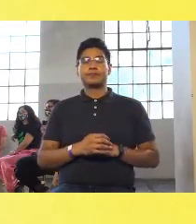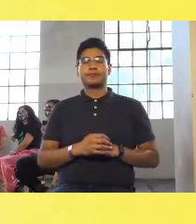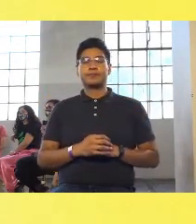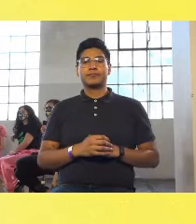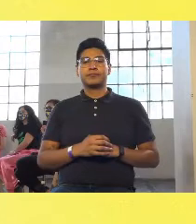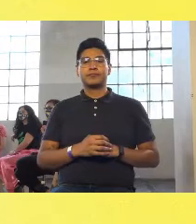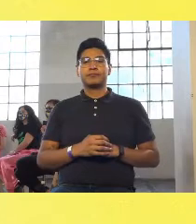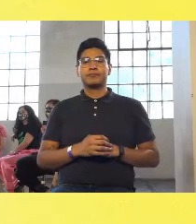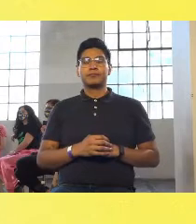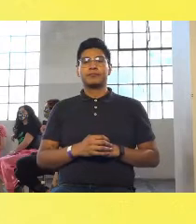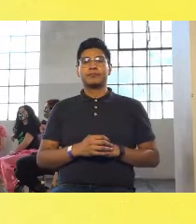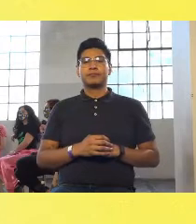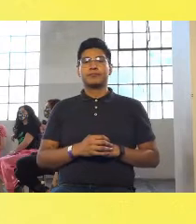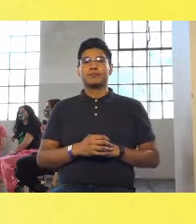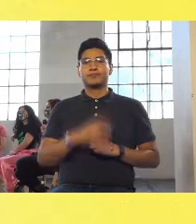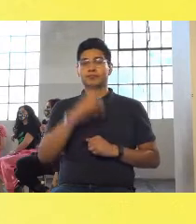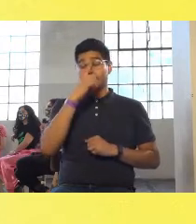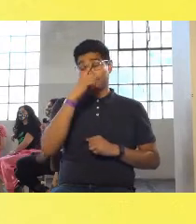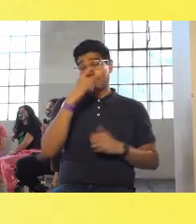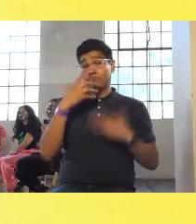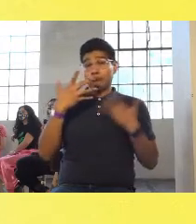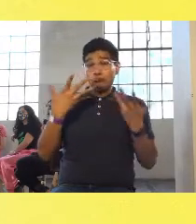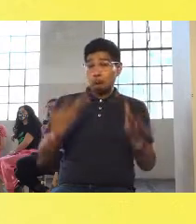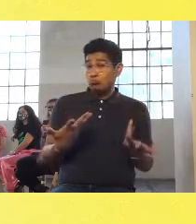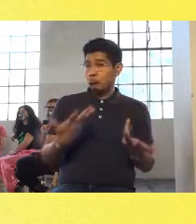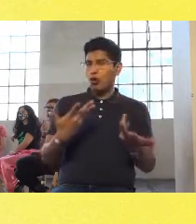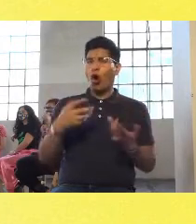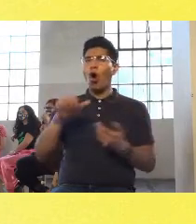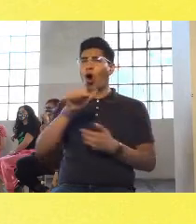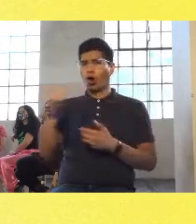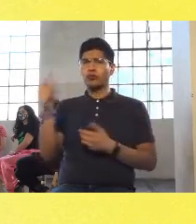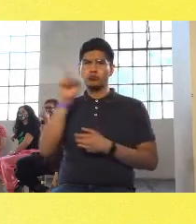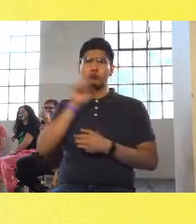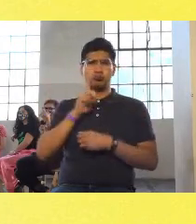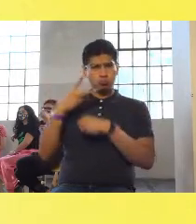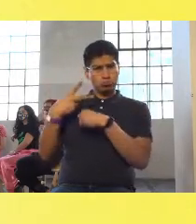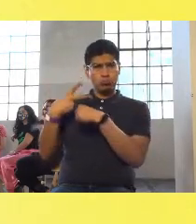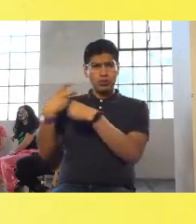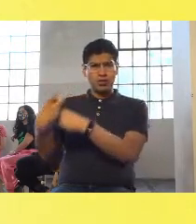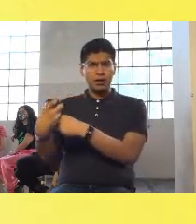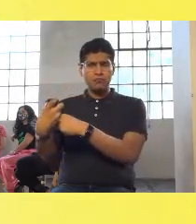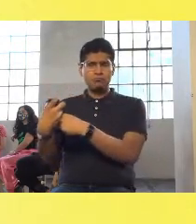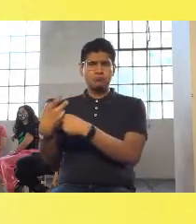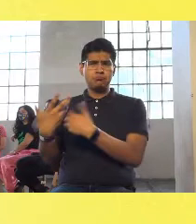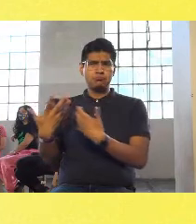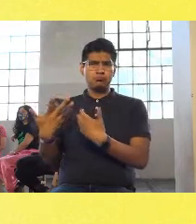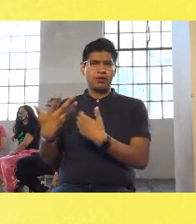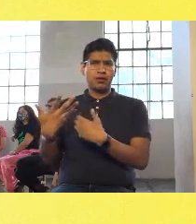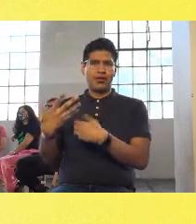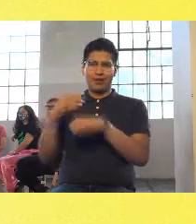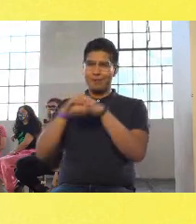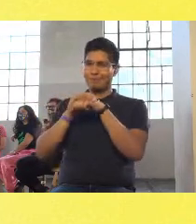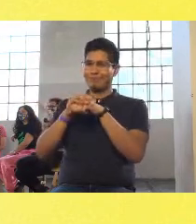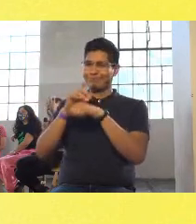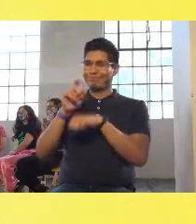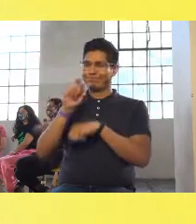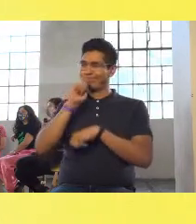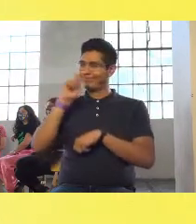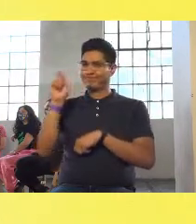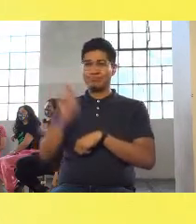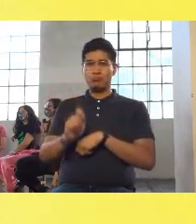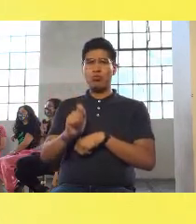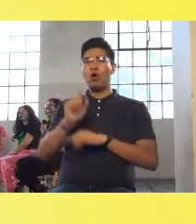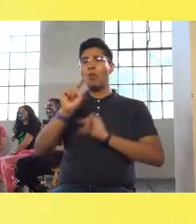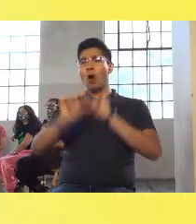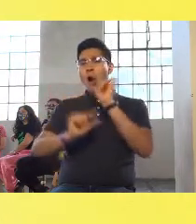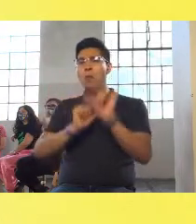pues unas chicas hermanas nos convocan a sus mejores amigas y entonces de ahí nuestras amigas fuimos trayendo a